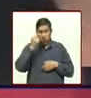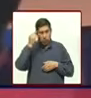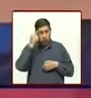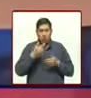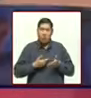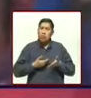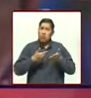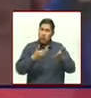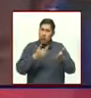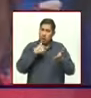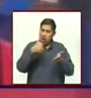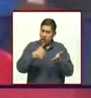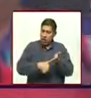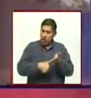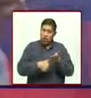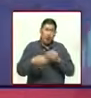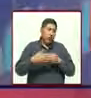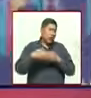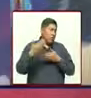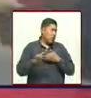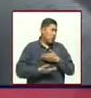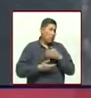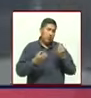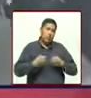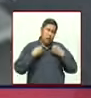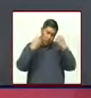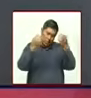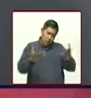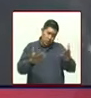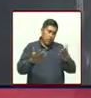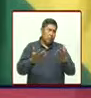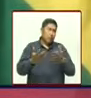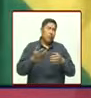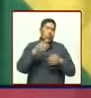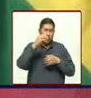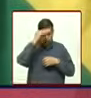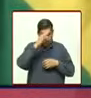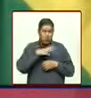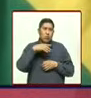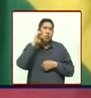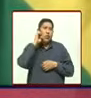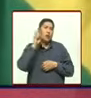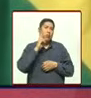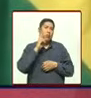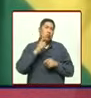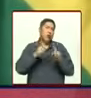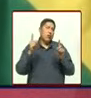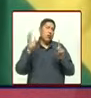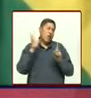la carta, la invitación en una carta para entregársela personalmente a don Evo Morales, pero fue